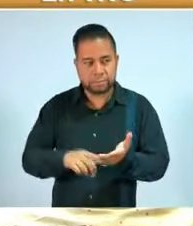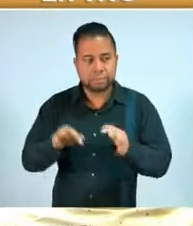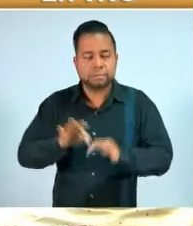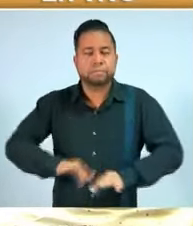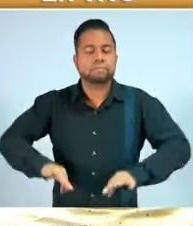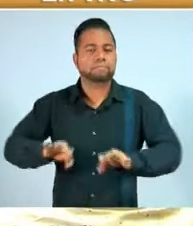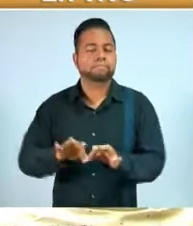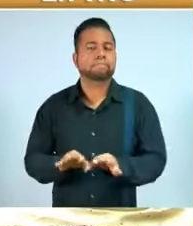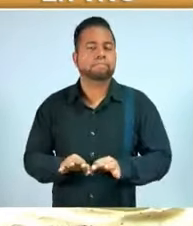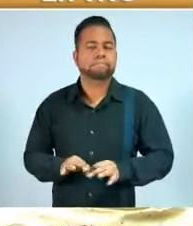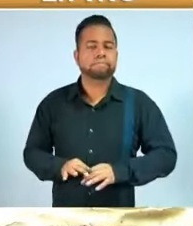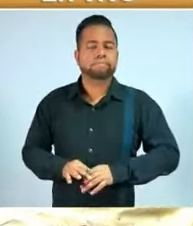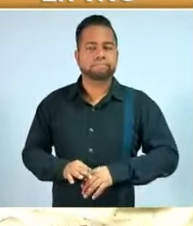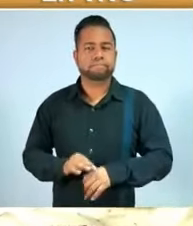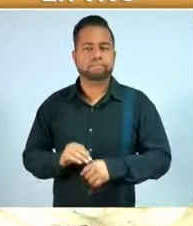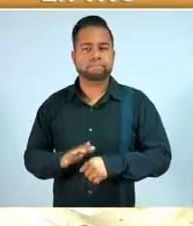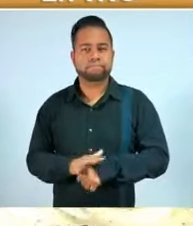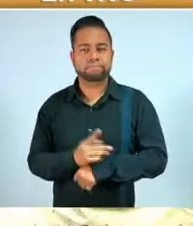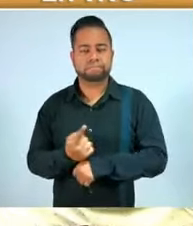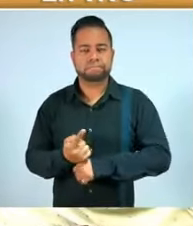importante porque